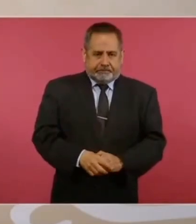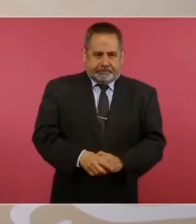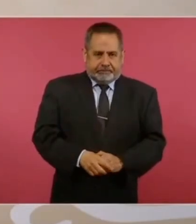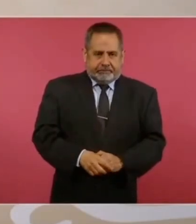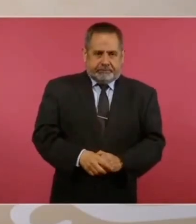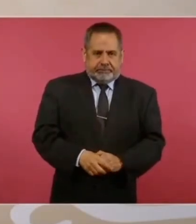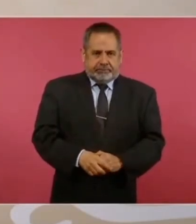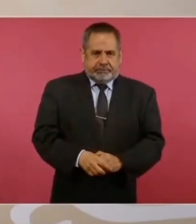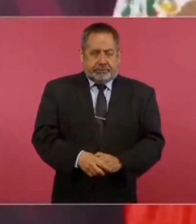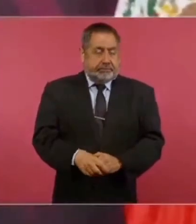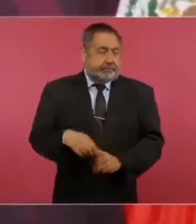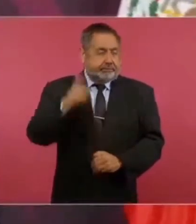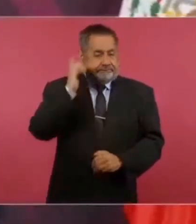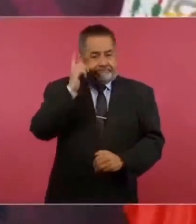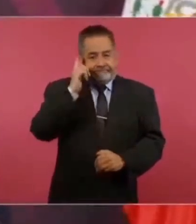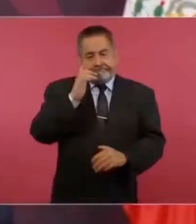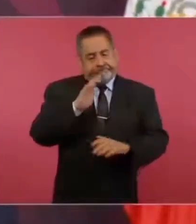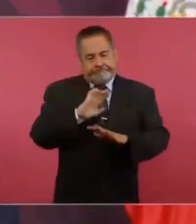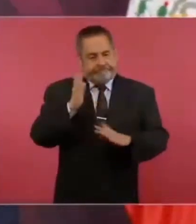Esperemos que eso ya